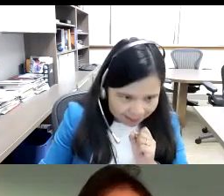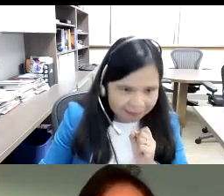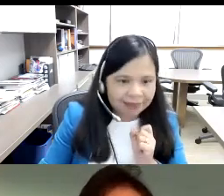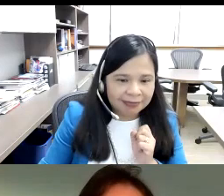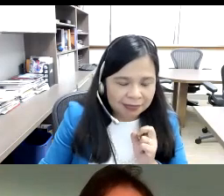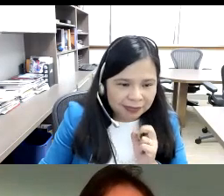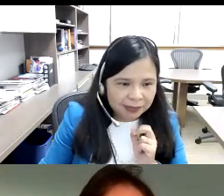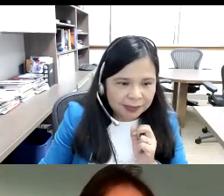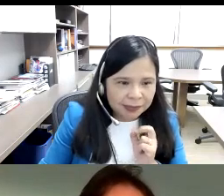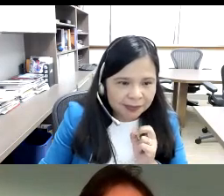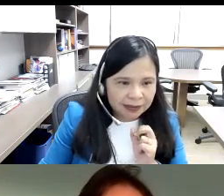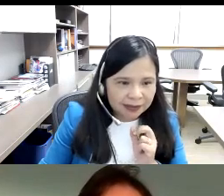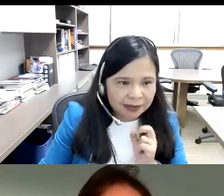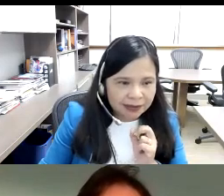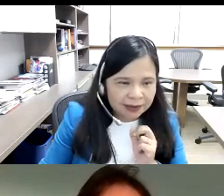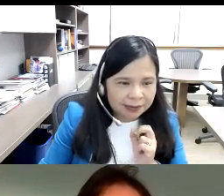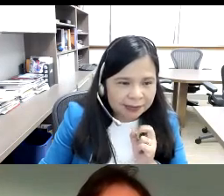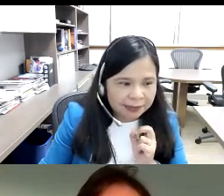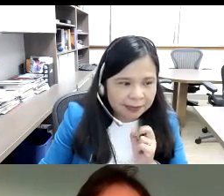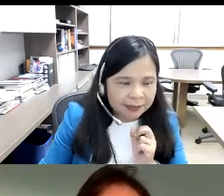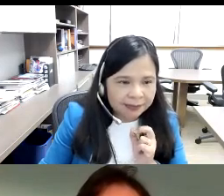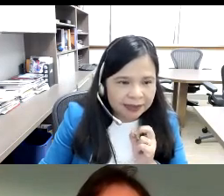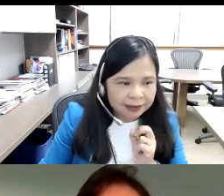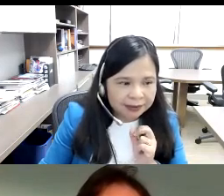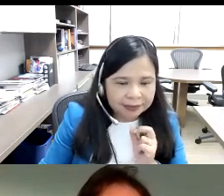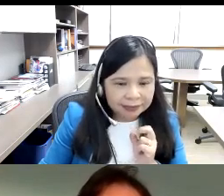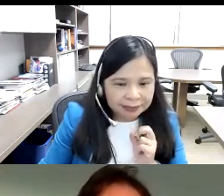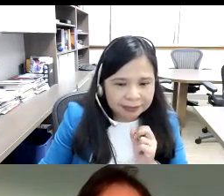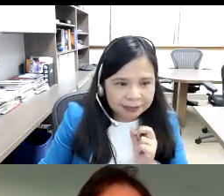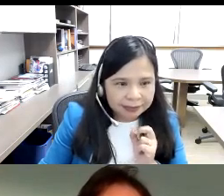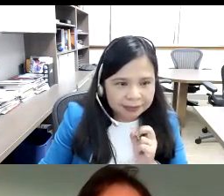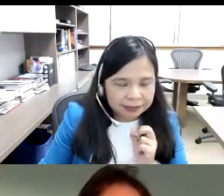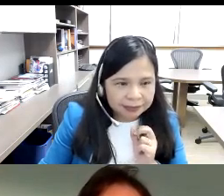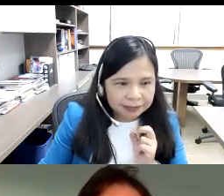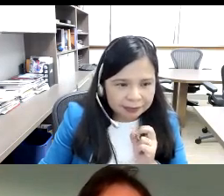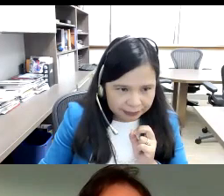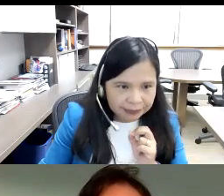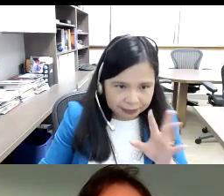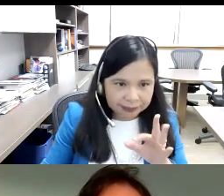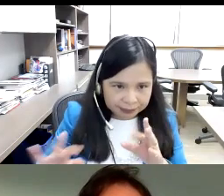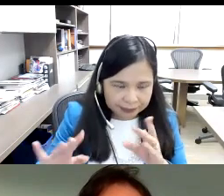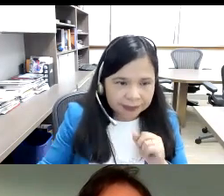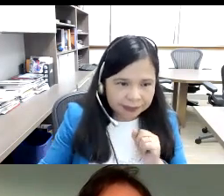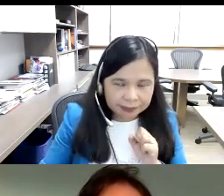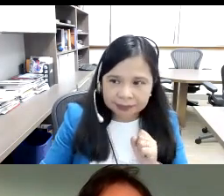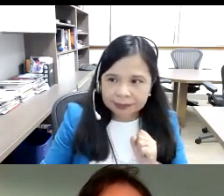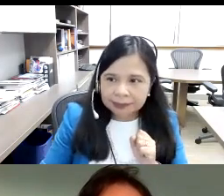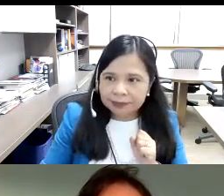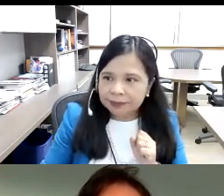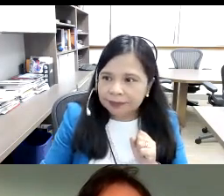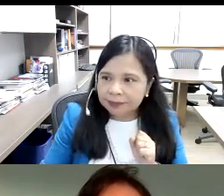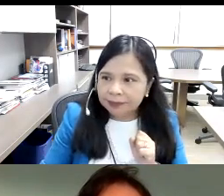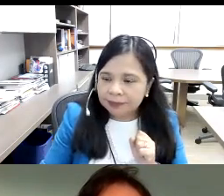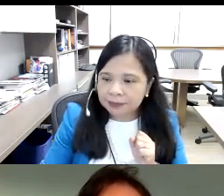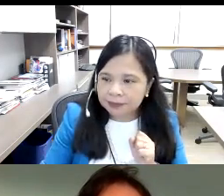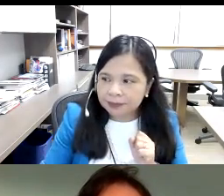Exacto, sí. Perdón por ahí, Gaby. La carta de motivos, o sea, sí tienen ahí el espacio para poder escribir. No, o sea, no